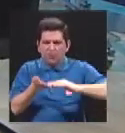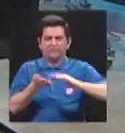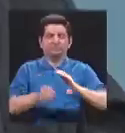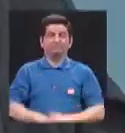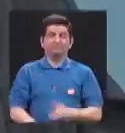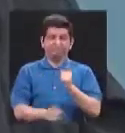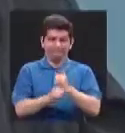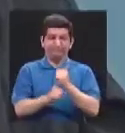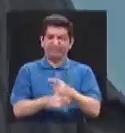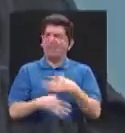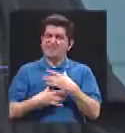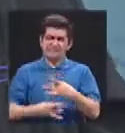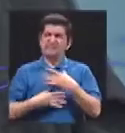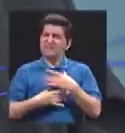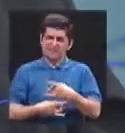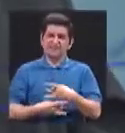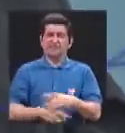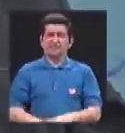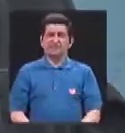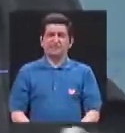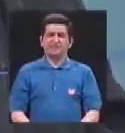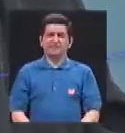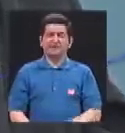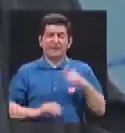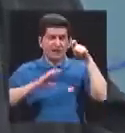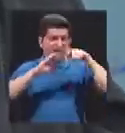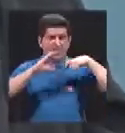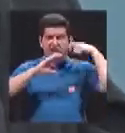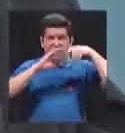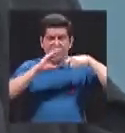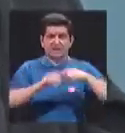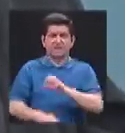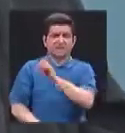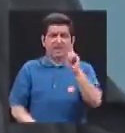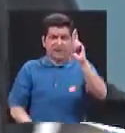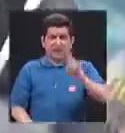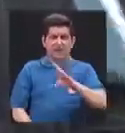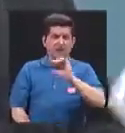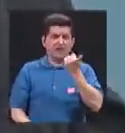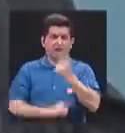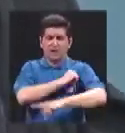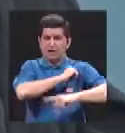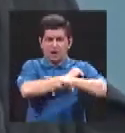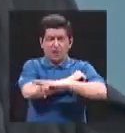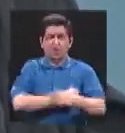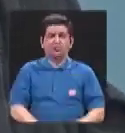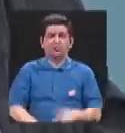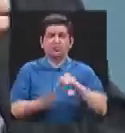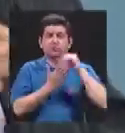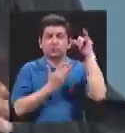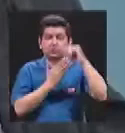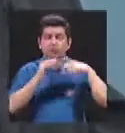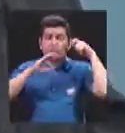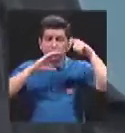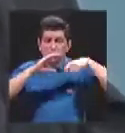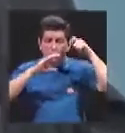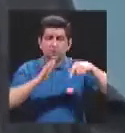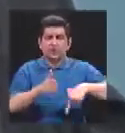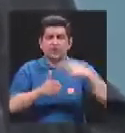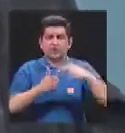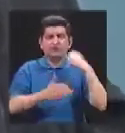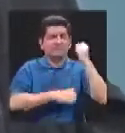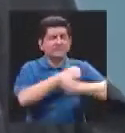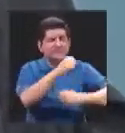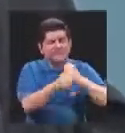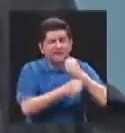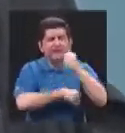Así es. Es curioso porque en el cine, tanto en Costa Rica como en otros países, los proyectos